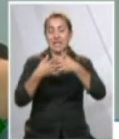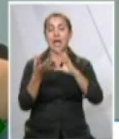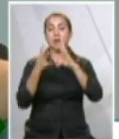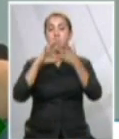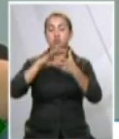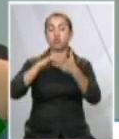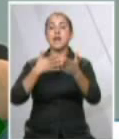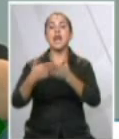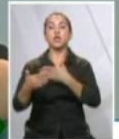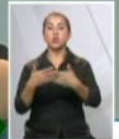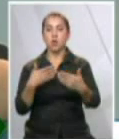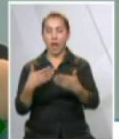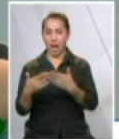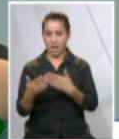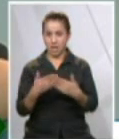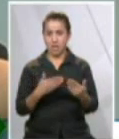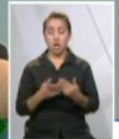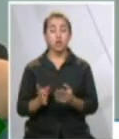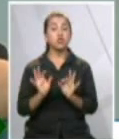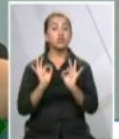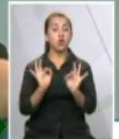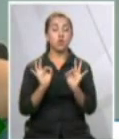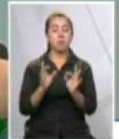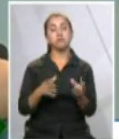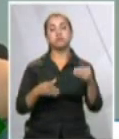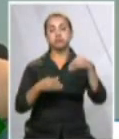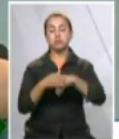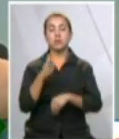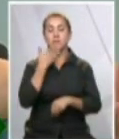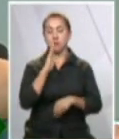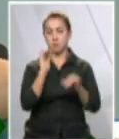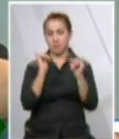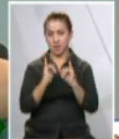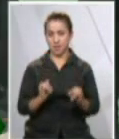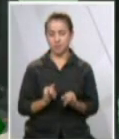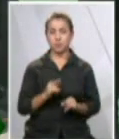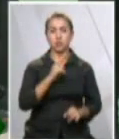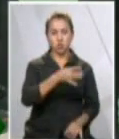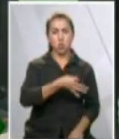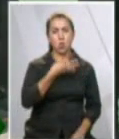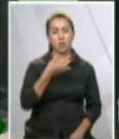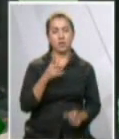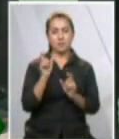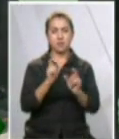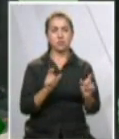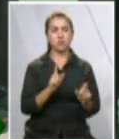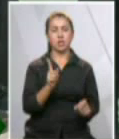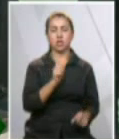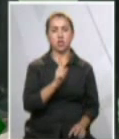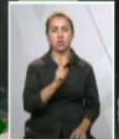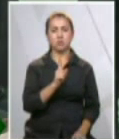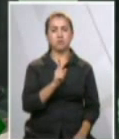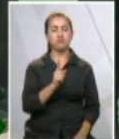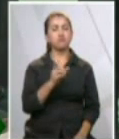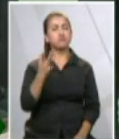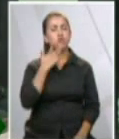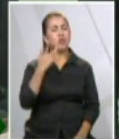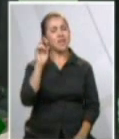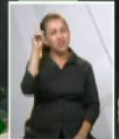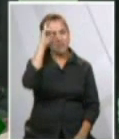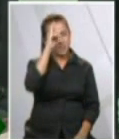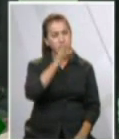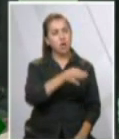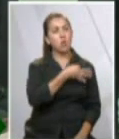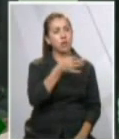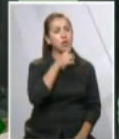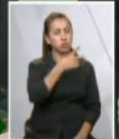natural o al mundo normal de la mejor manera. Cuéntale a la gente, porque no todos tienen por qué saberlo, ¿por qué es tan difícil? Cuéntalo desde alguien